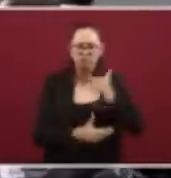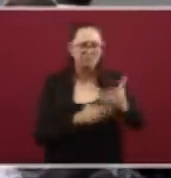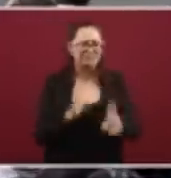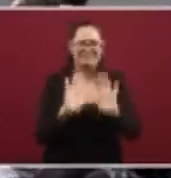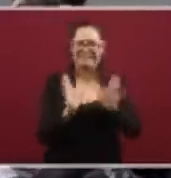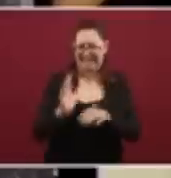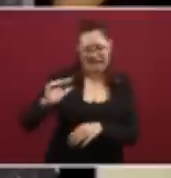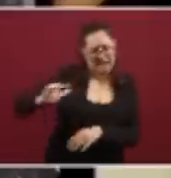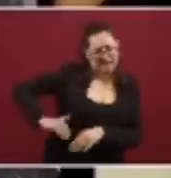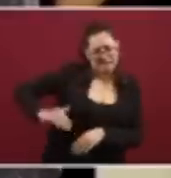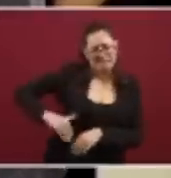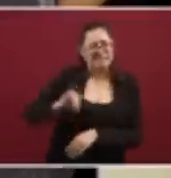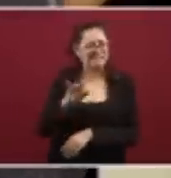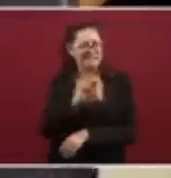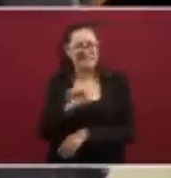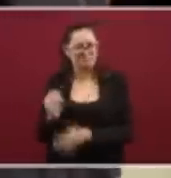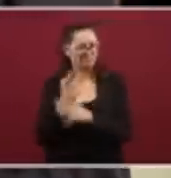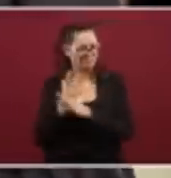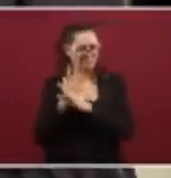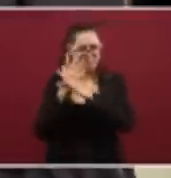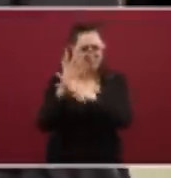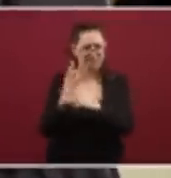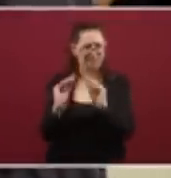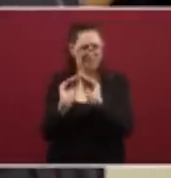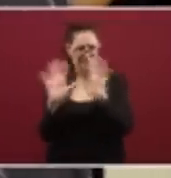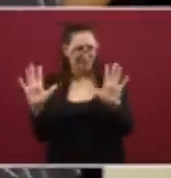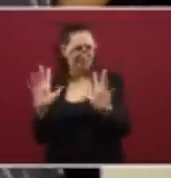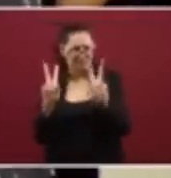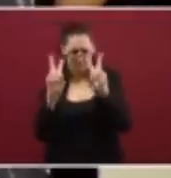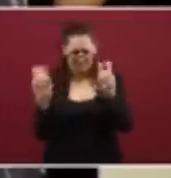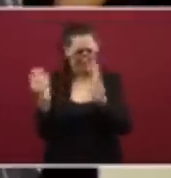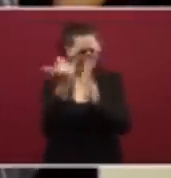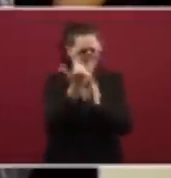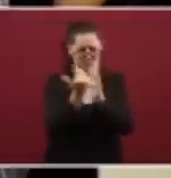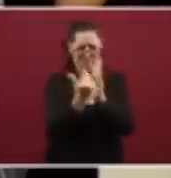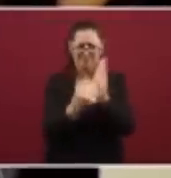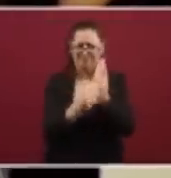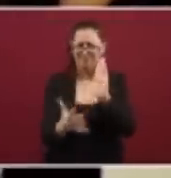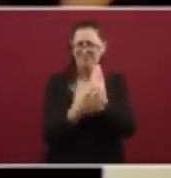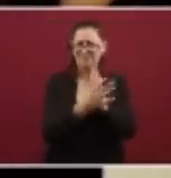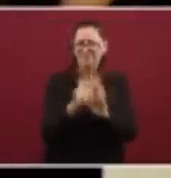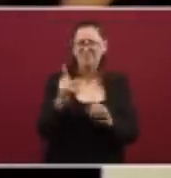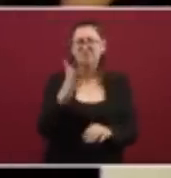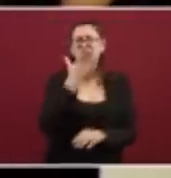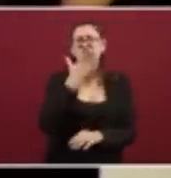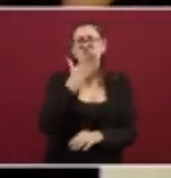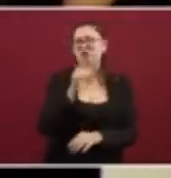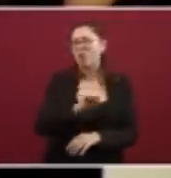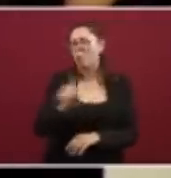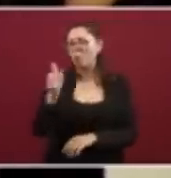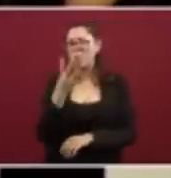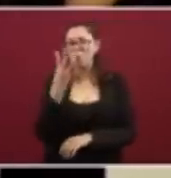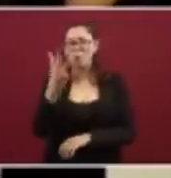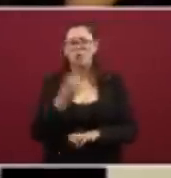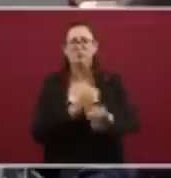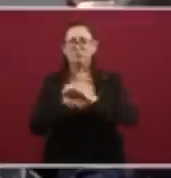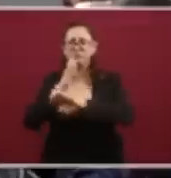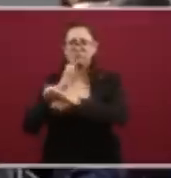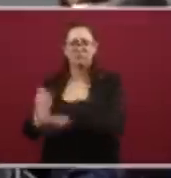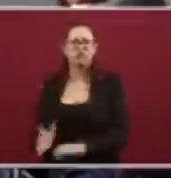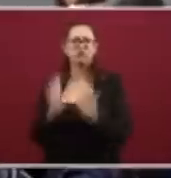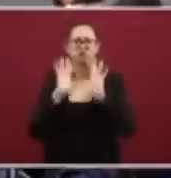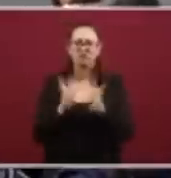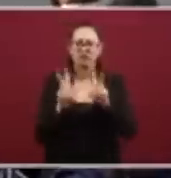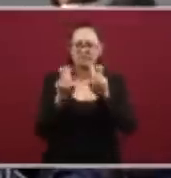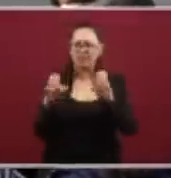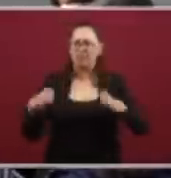llevar a la legislación local la disposición que se publicó ya en el estado de sonora y en otras cuatro entidades para agradecer temas de emergencia